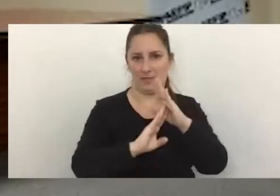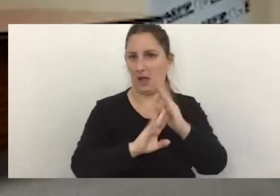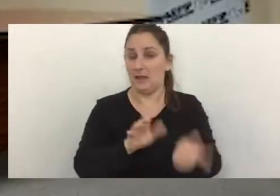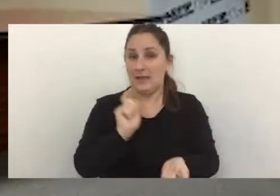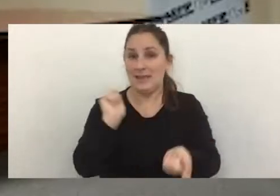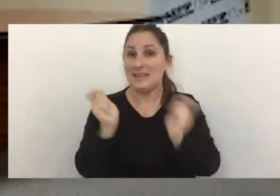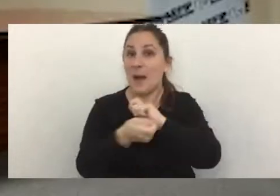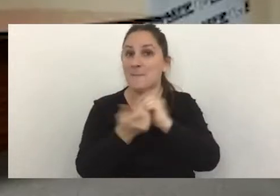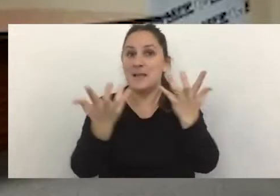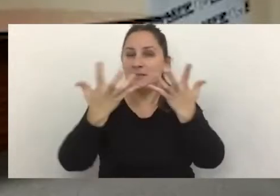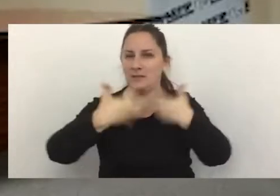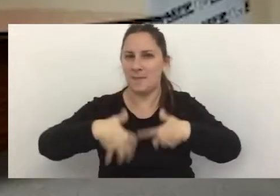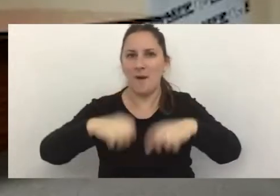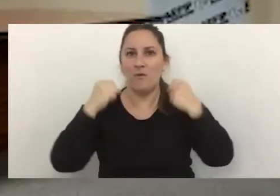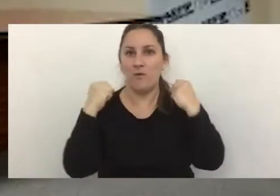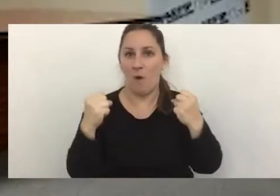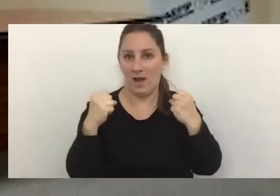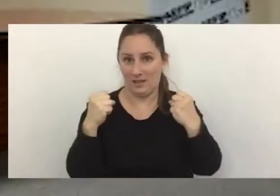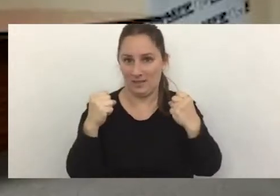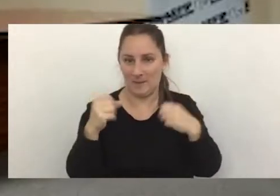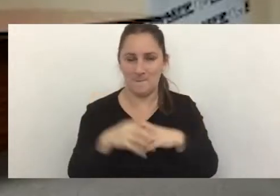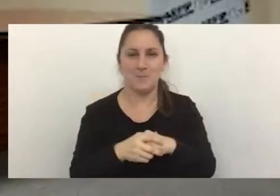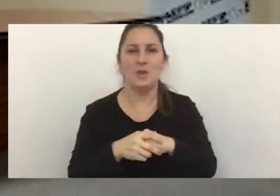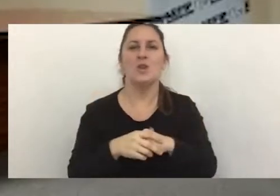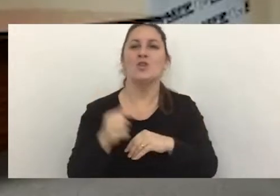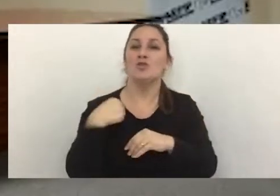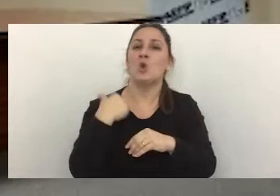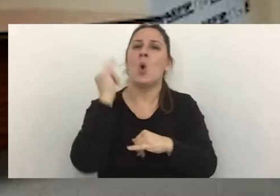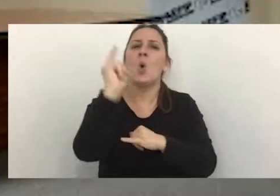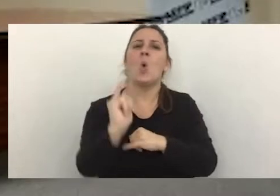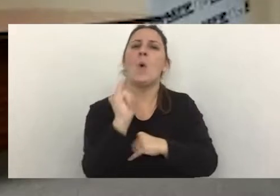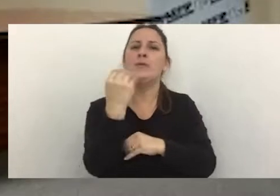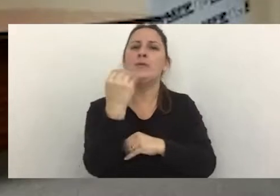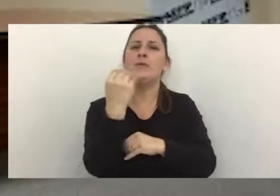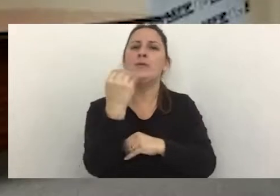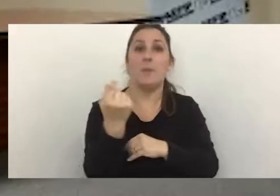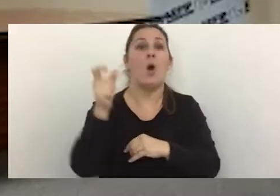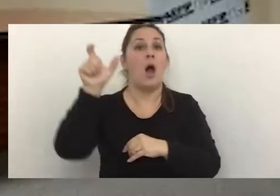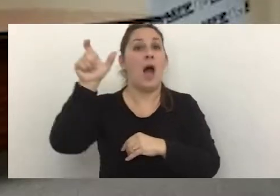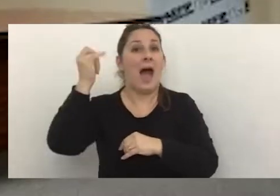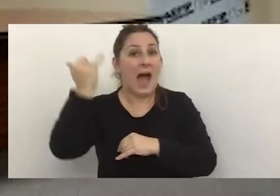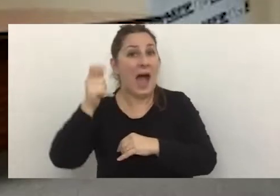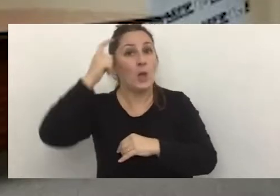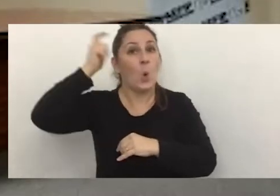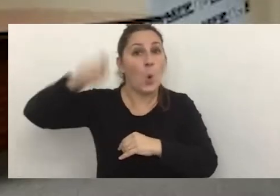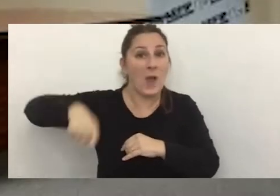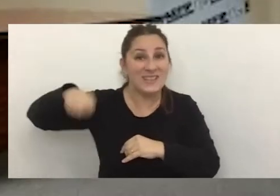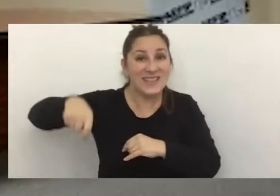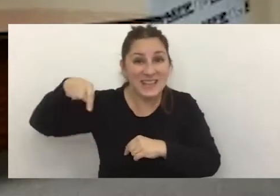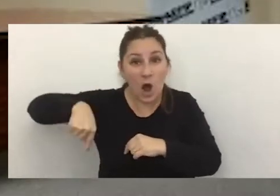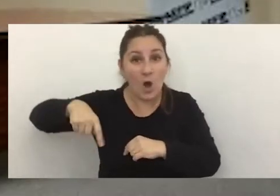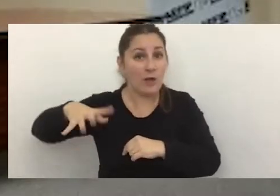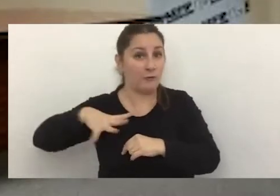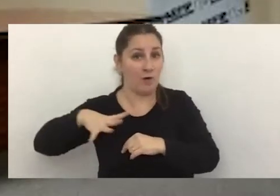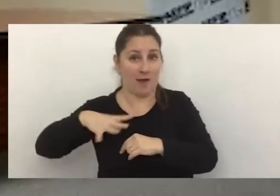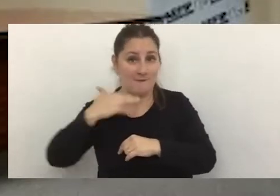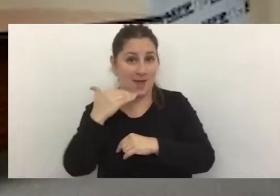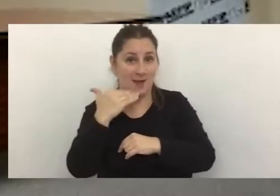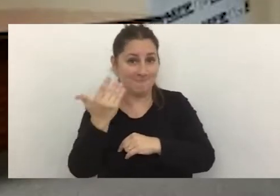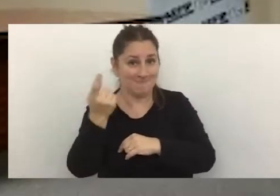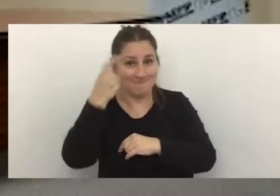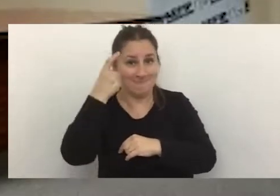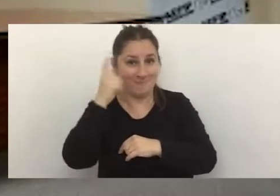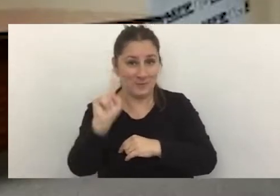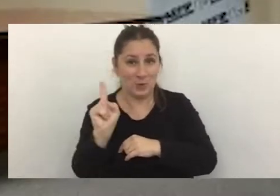sistema. Yo les comento esto, pero hay jueces que todavía esto no son conscientes. ¿Por qué? Porque están formados